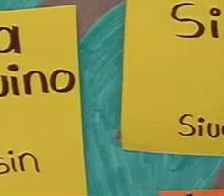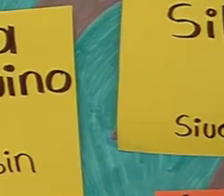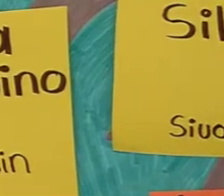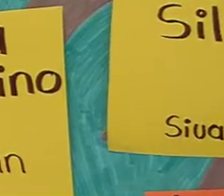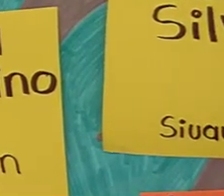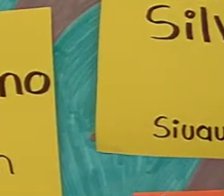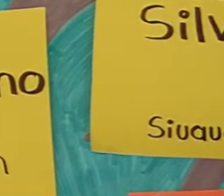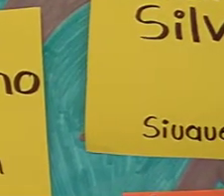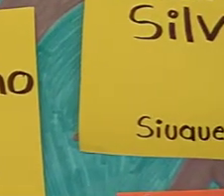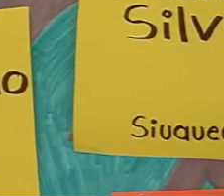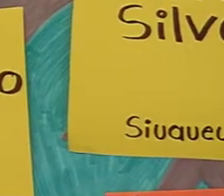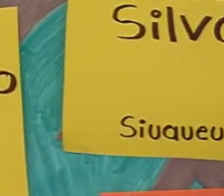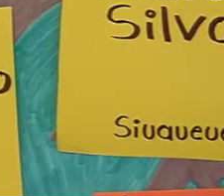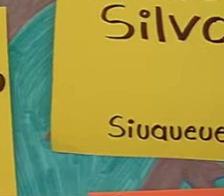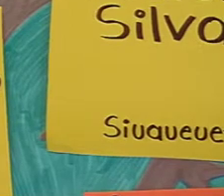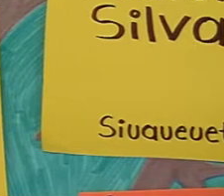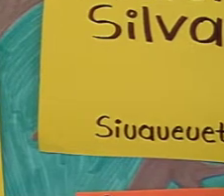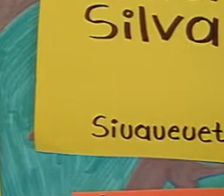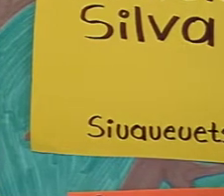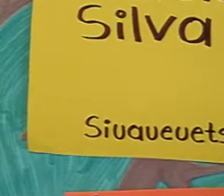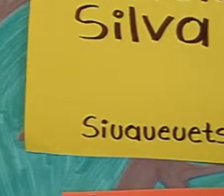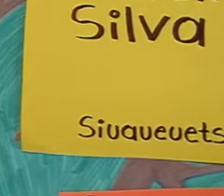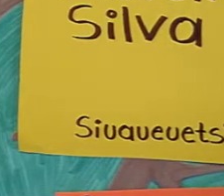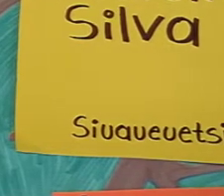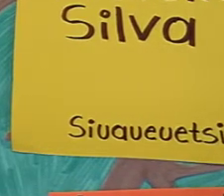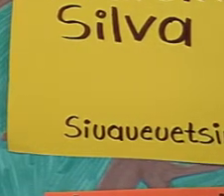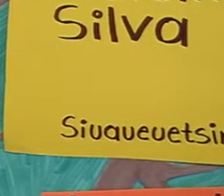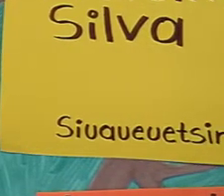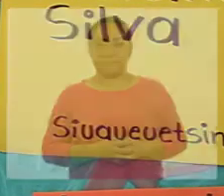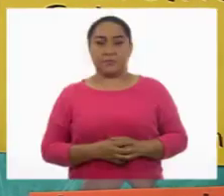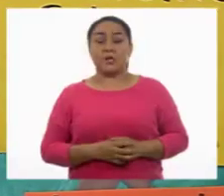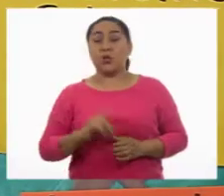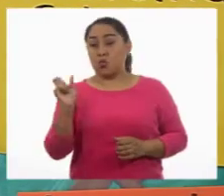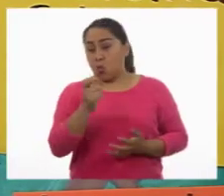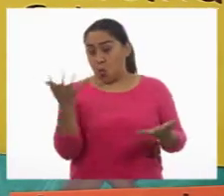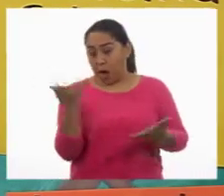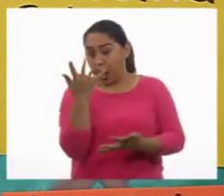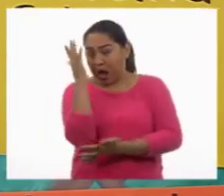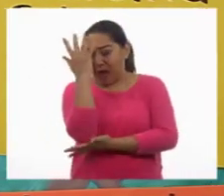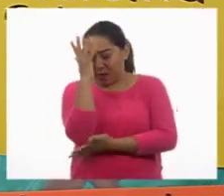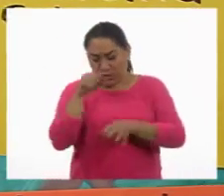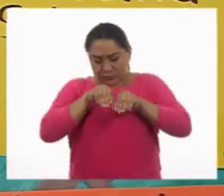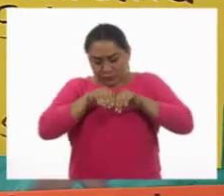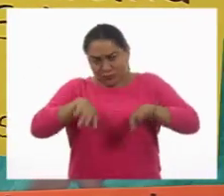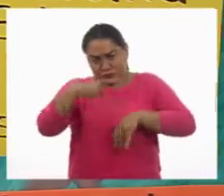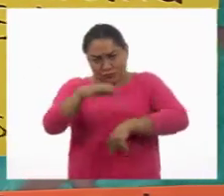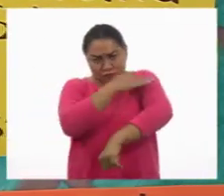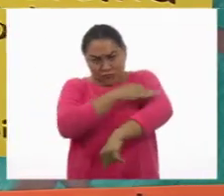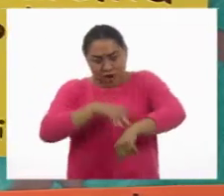palastirisle se lastol. Elaborar tu árbol genealógico puedes incluir